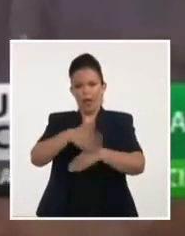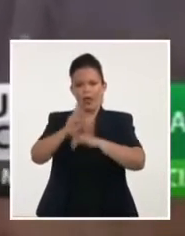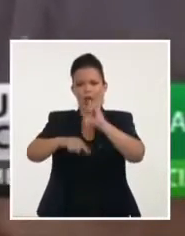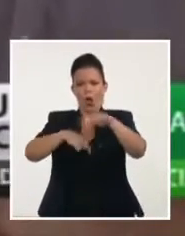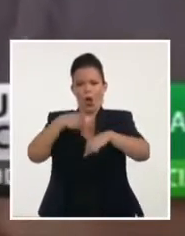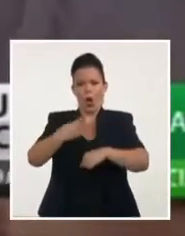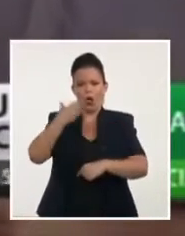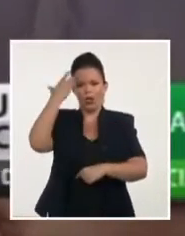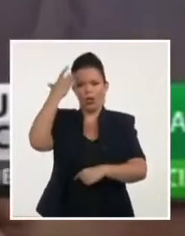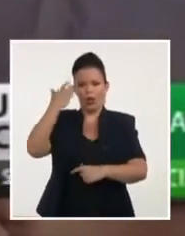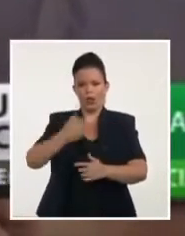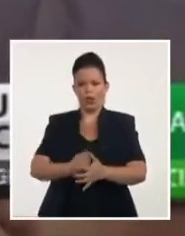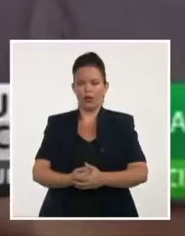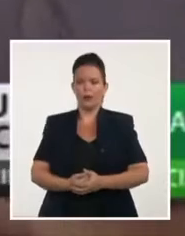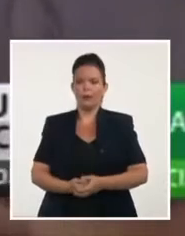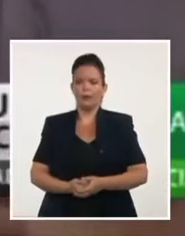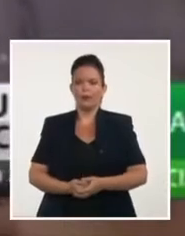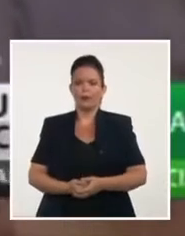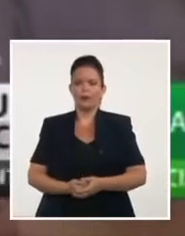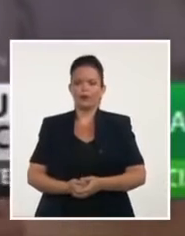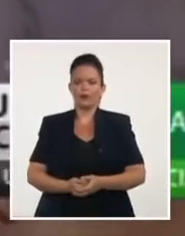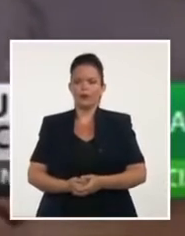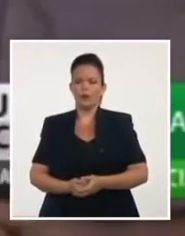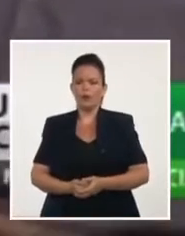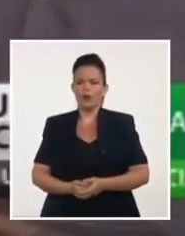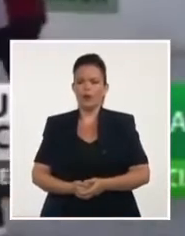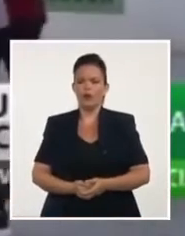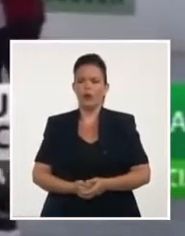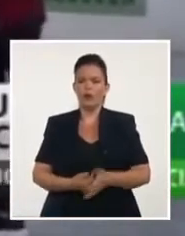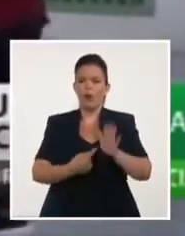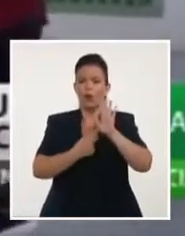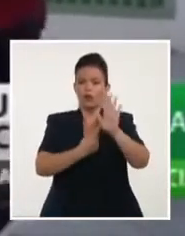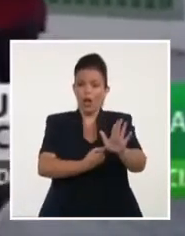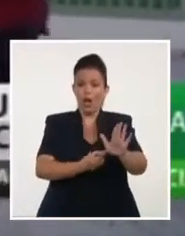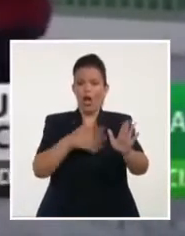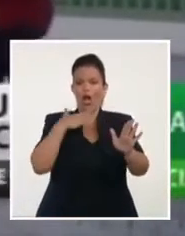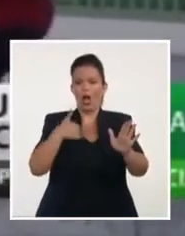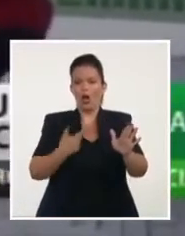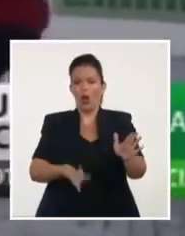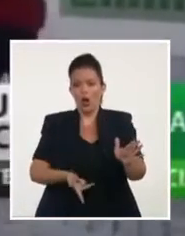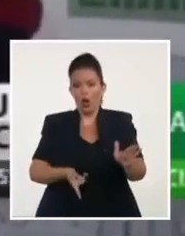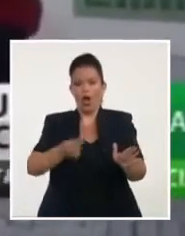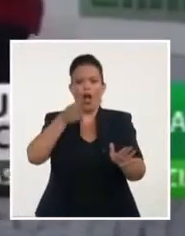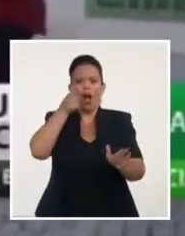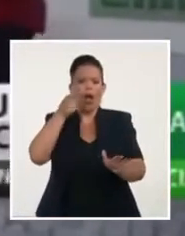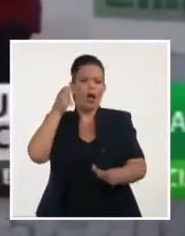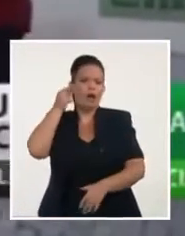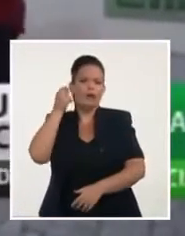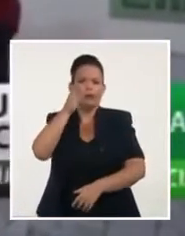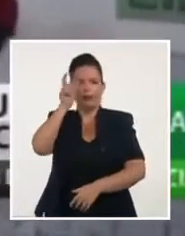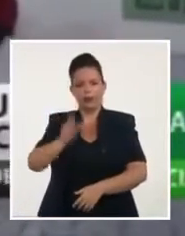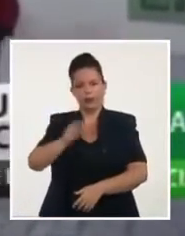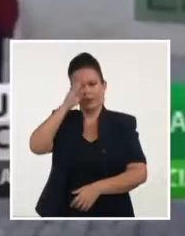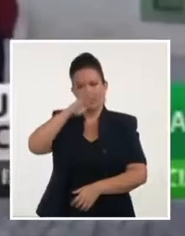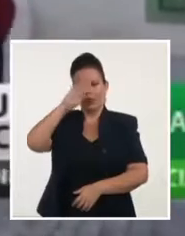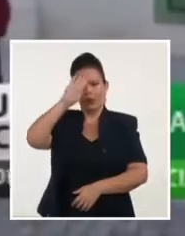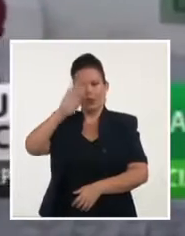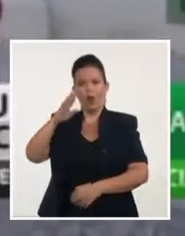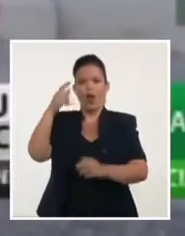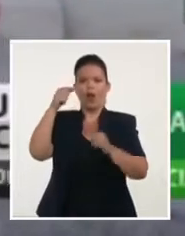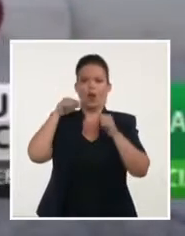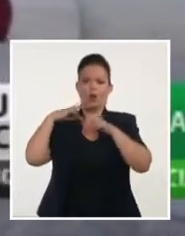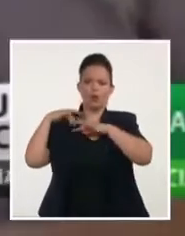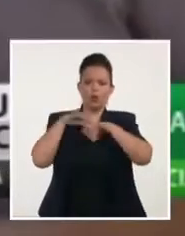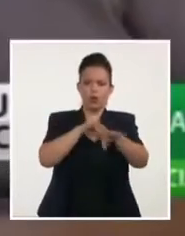la intención de que los cubanos y las cubanas saliéramos a exigirle al gobierno